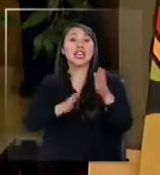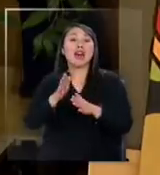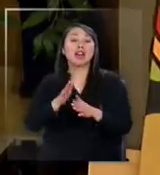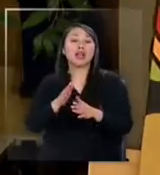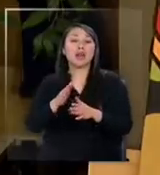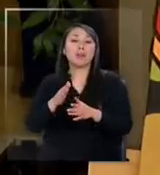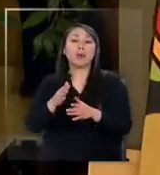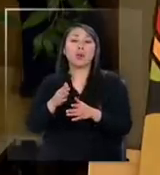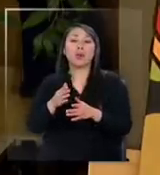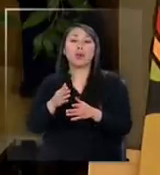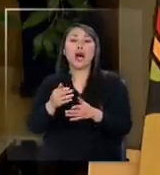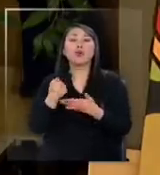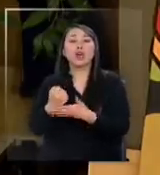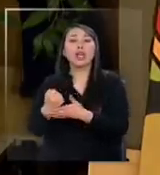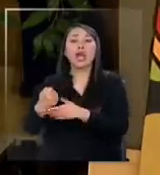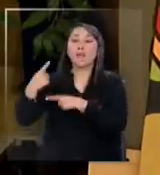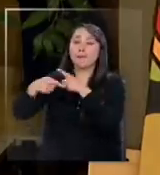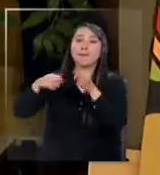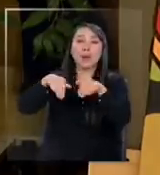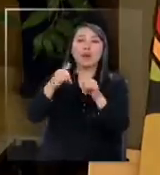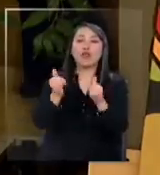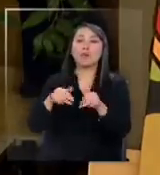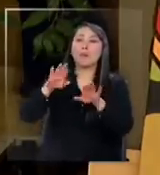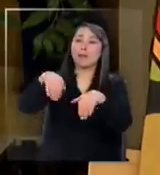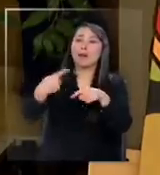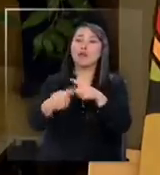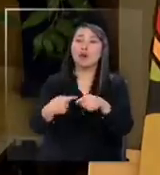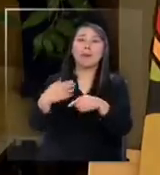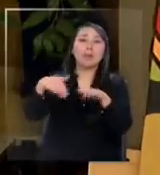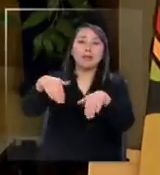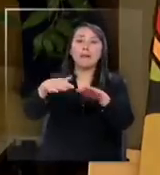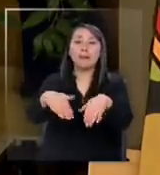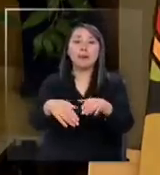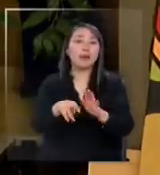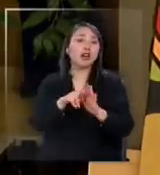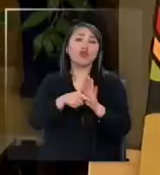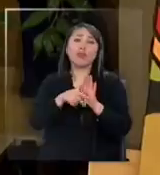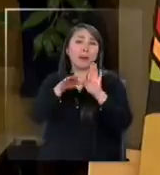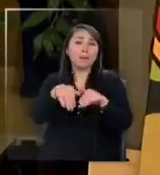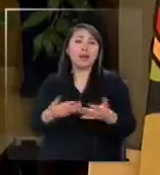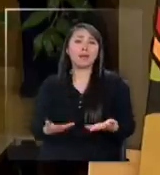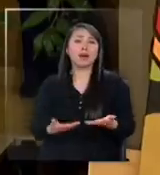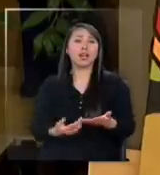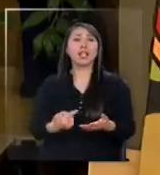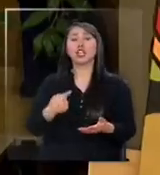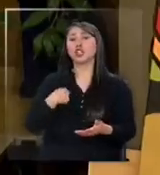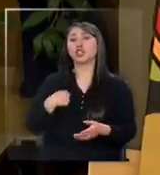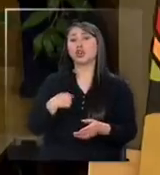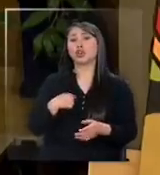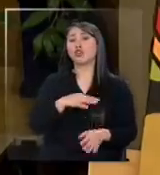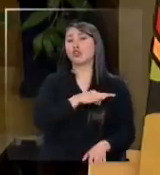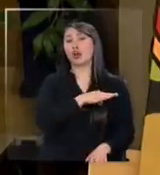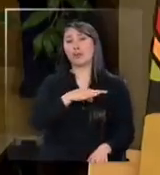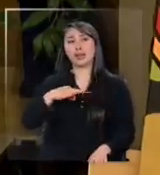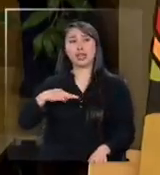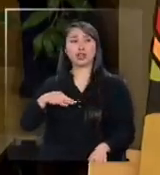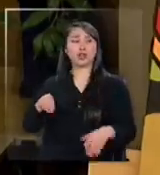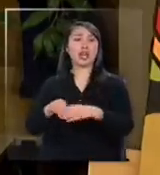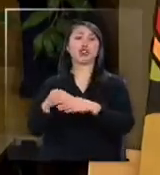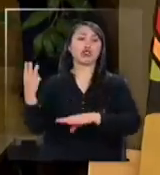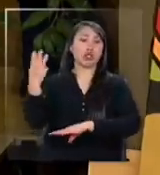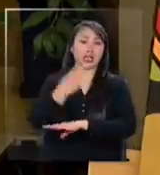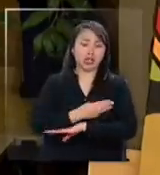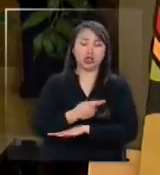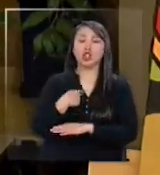perpetuar el modelo o a hacer reformas dentro del modelo. Entonces, evidentemente, claro, yo no fui ministro de los gobiernos de la Concertación, no